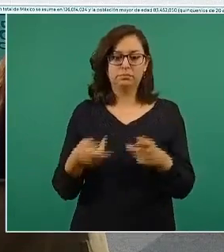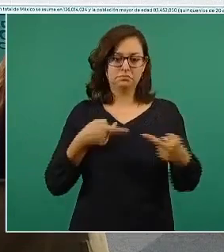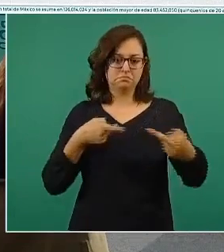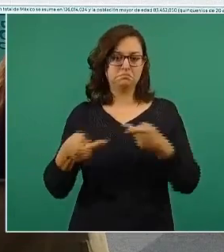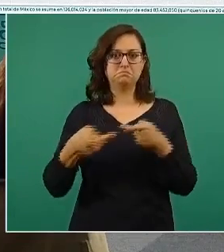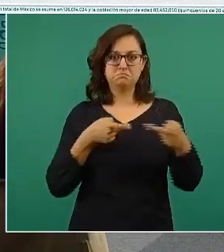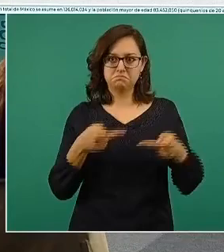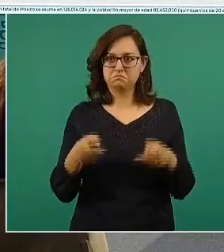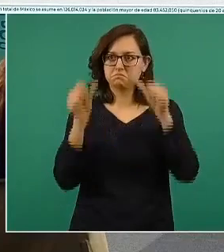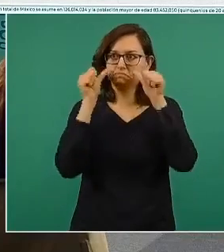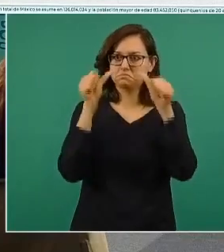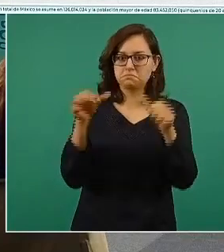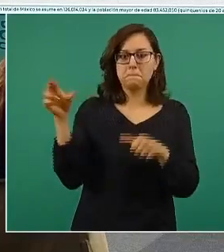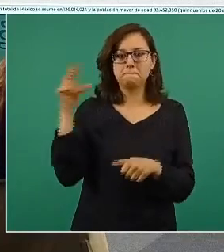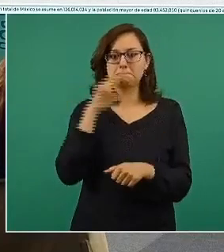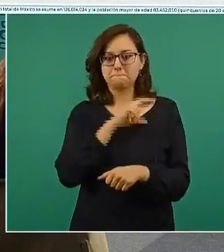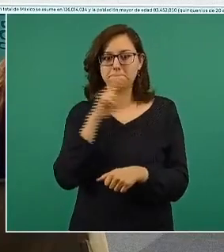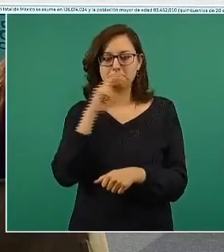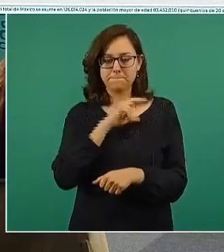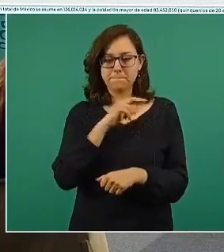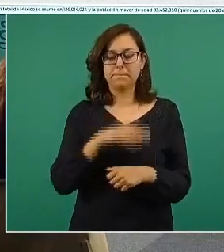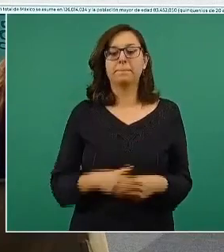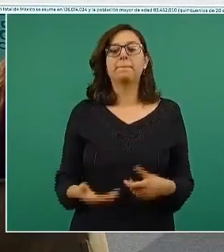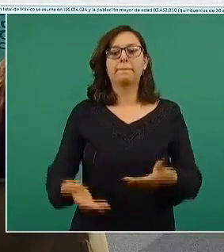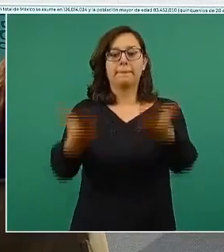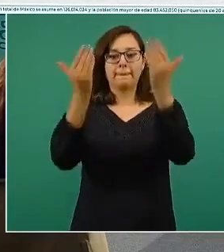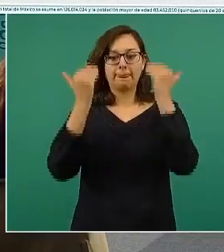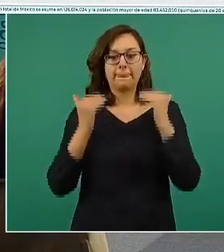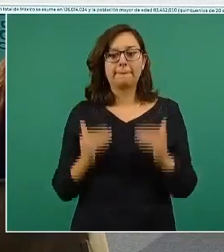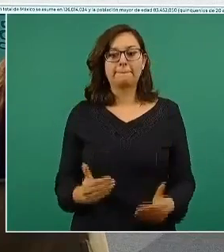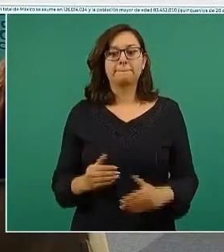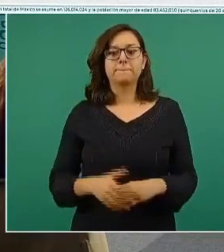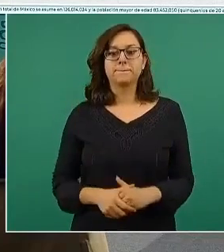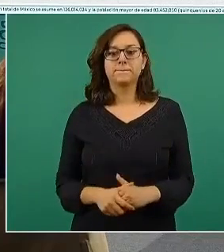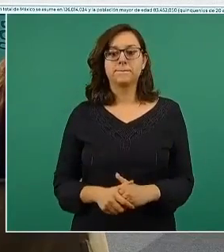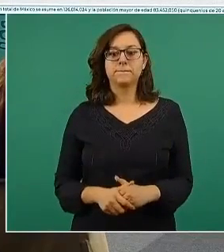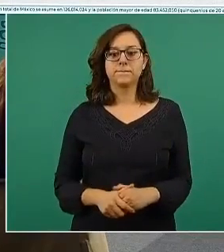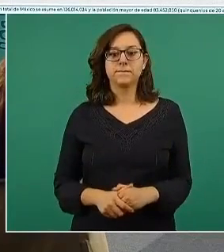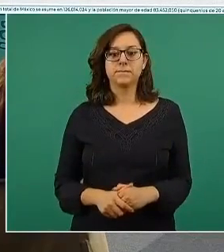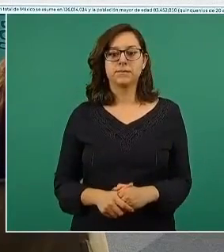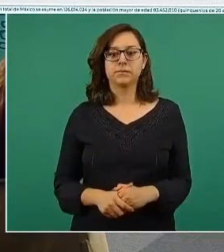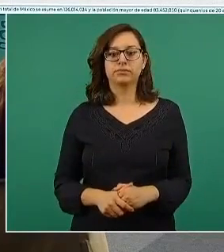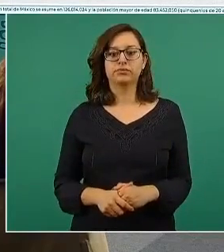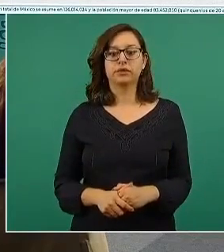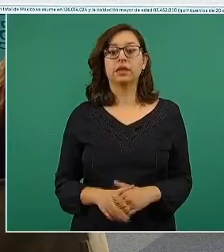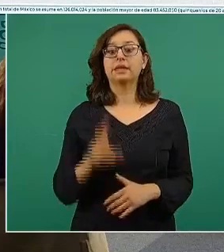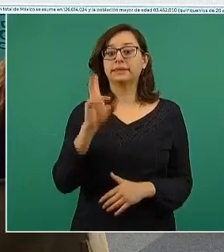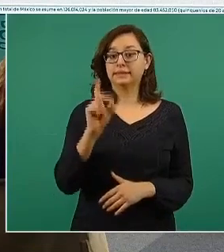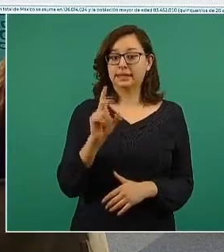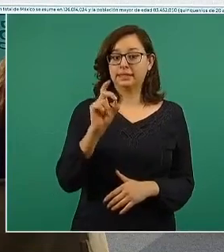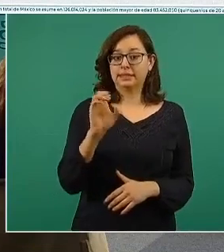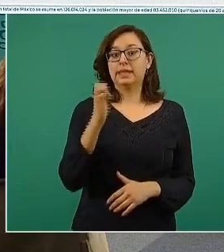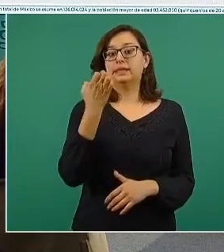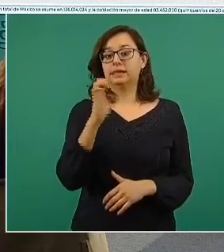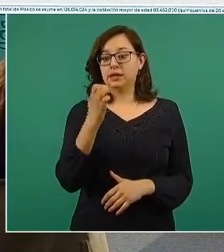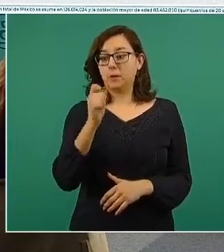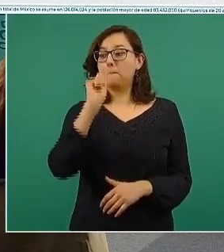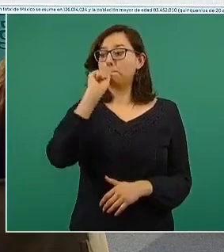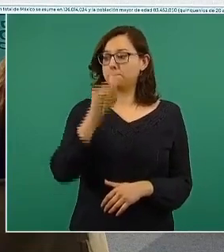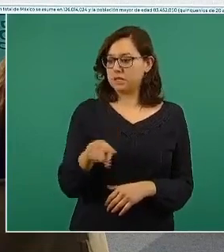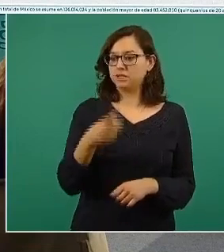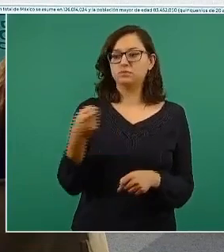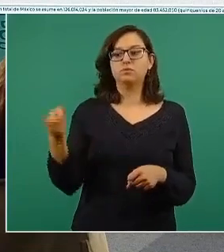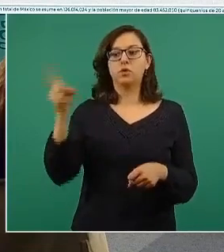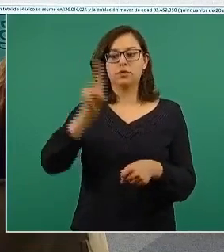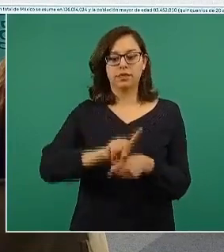manera rápida y adecuada. Si vemos la siguiente diapositiva, este mismo 30 de enero, en esta reunión del